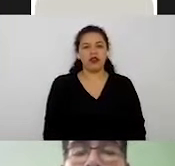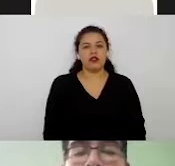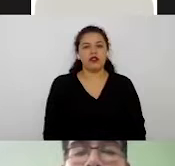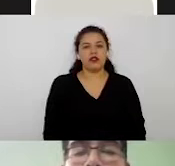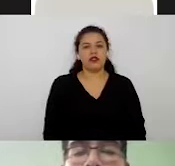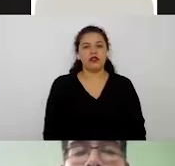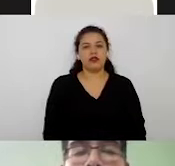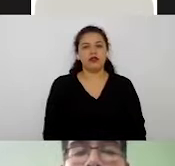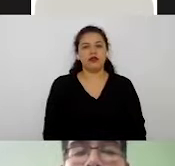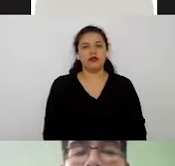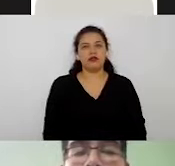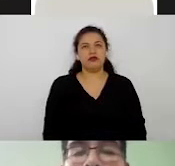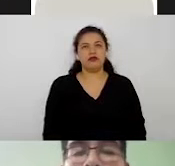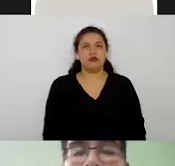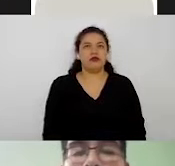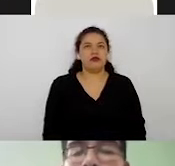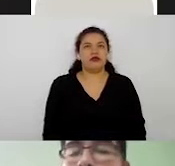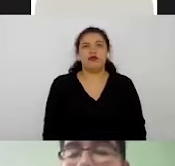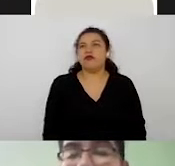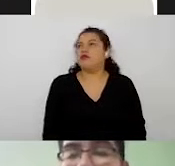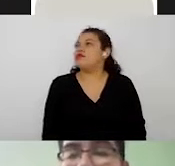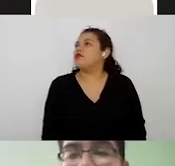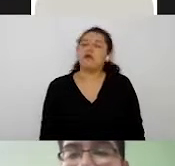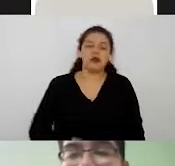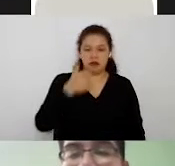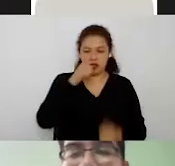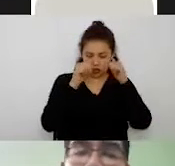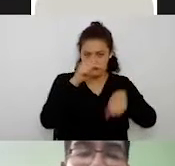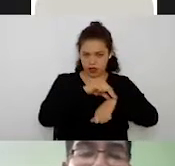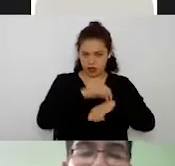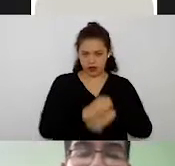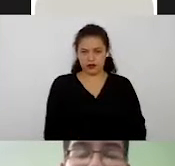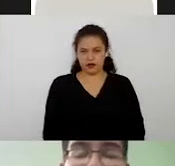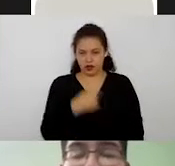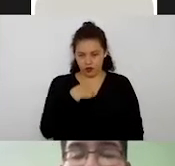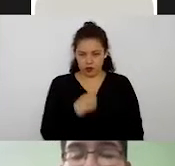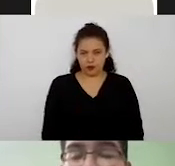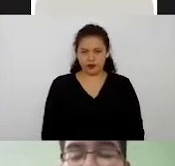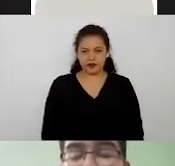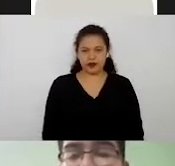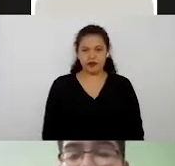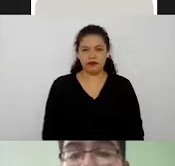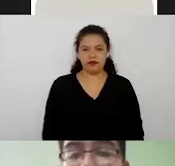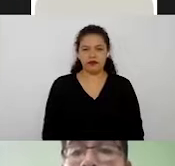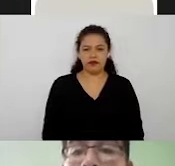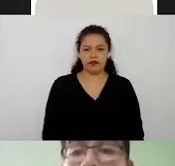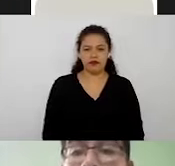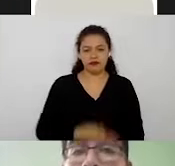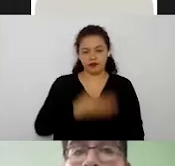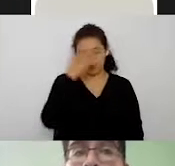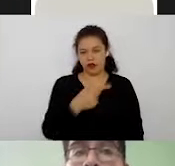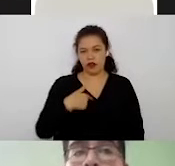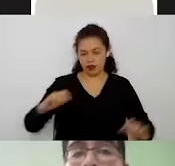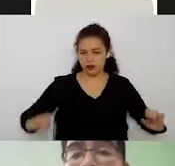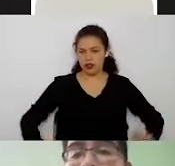vamos a ponerlo, el de primeros auxilios. Entonces decimos, pues, ¿saben qué? Vamos a hacer un simulacro de